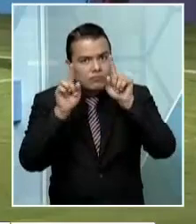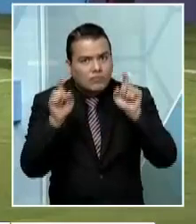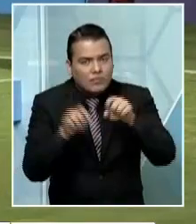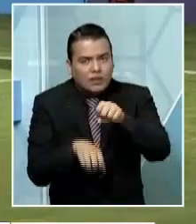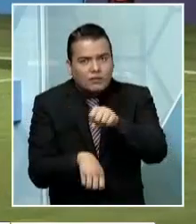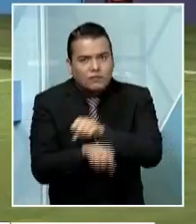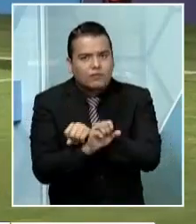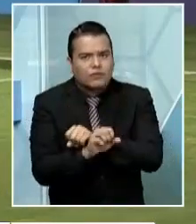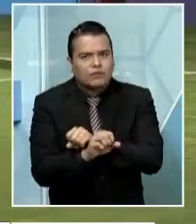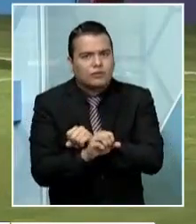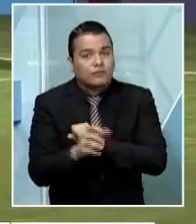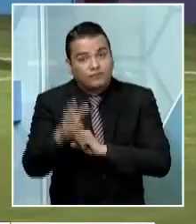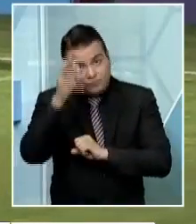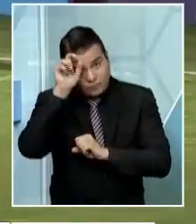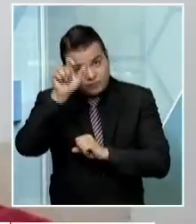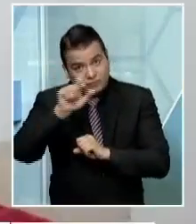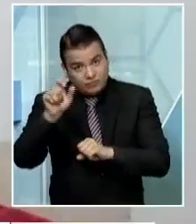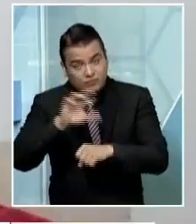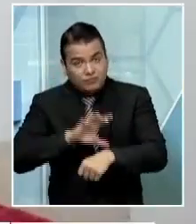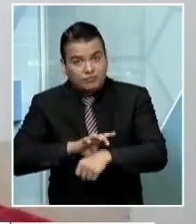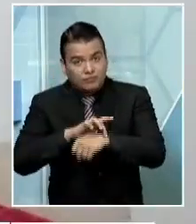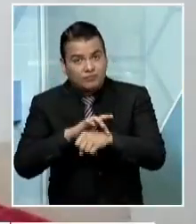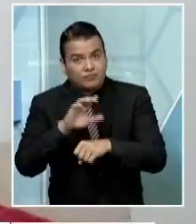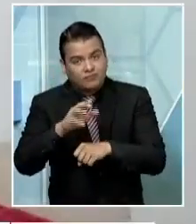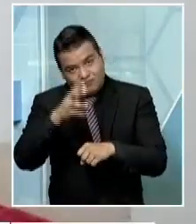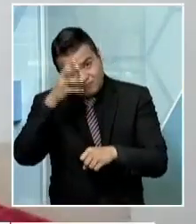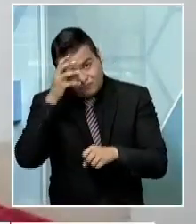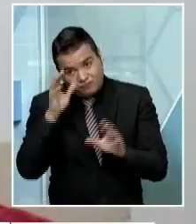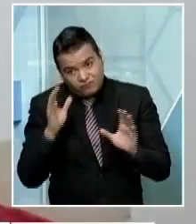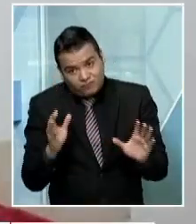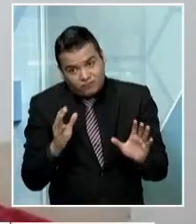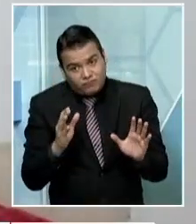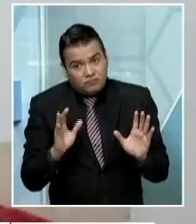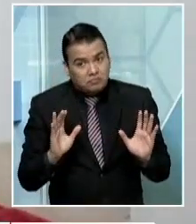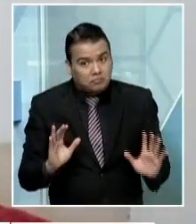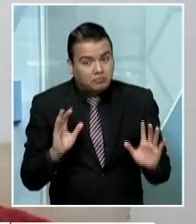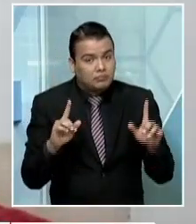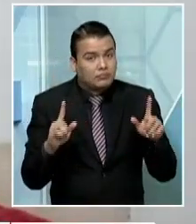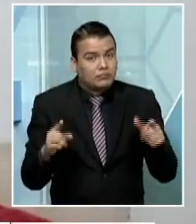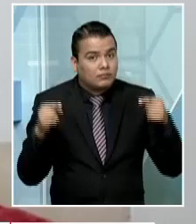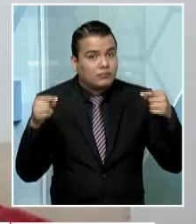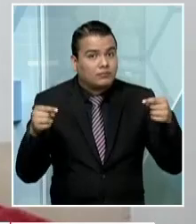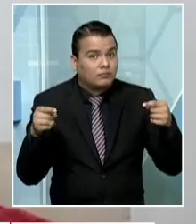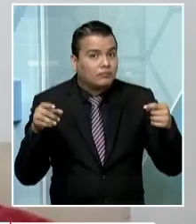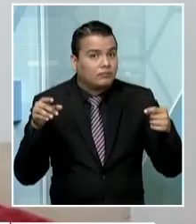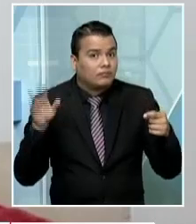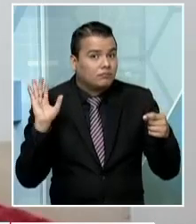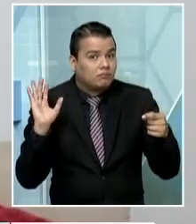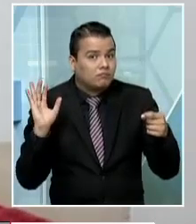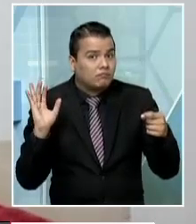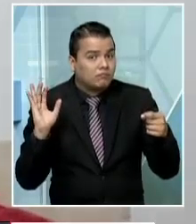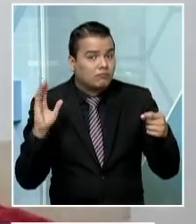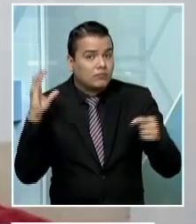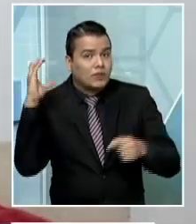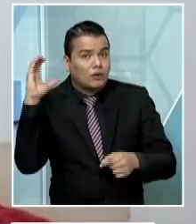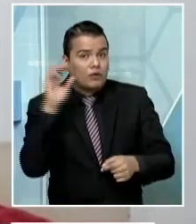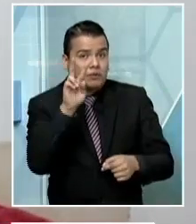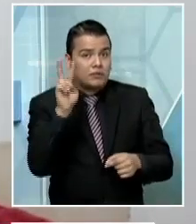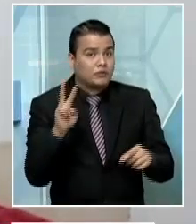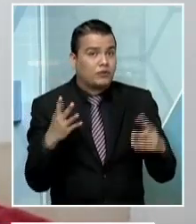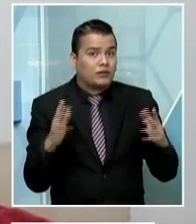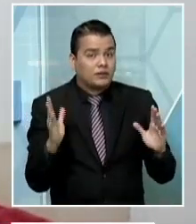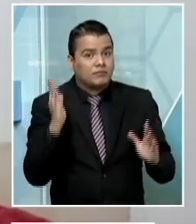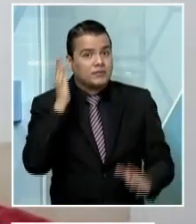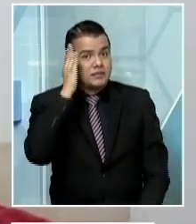tema más para epidemiólogos. Eso sí, nuestro único clásico, no tenemos más, a nivel suramericano, tiene la misma obligación